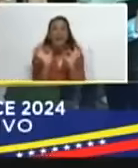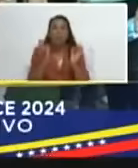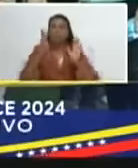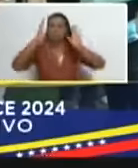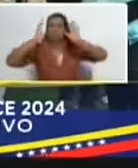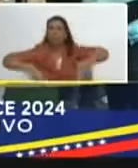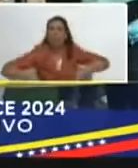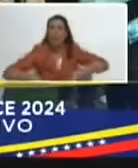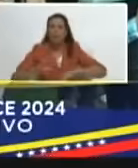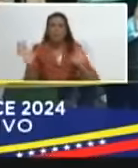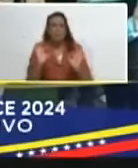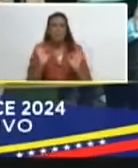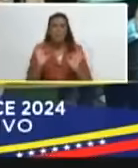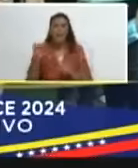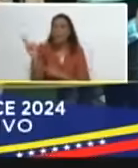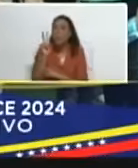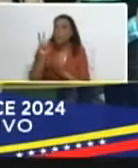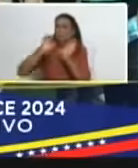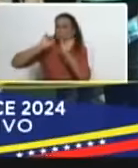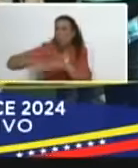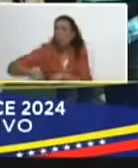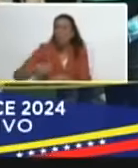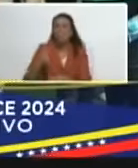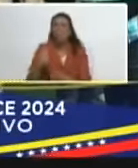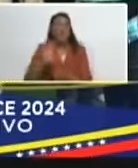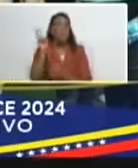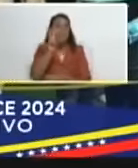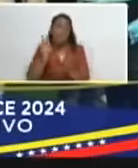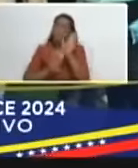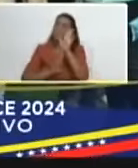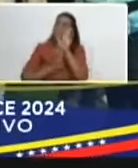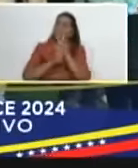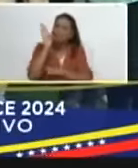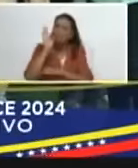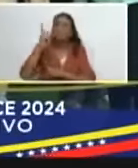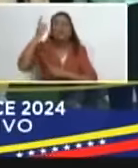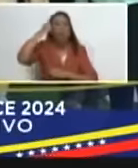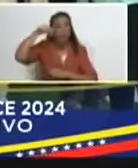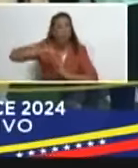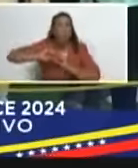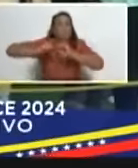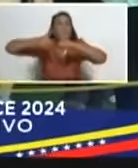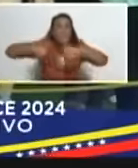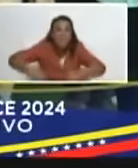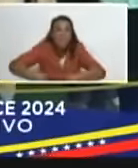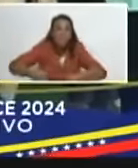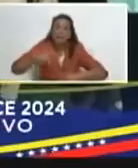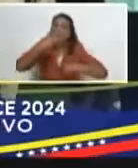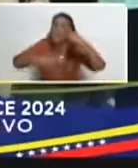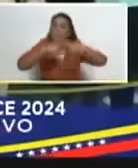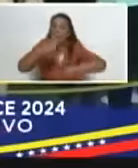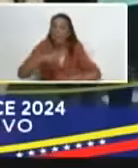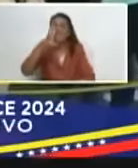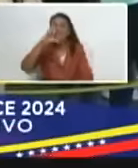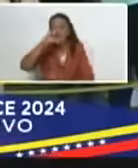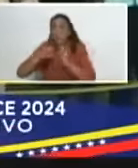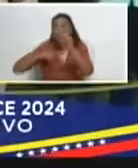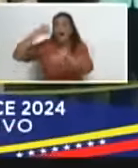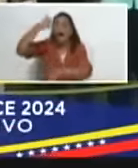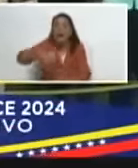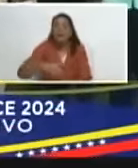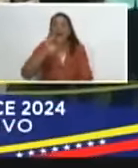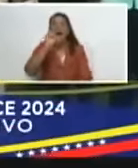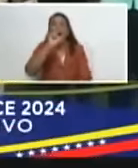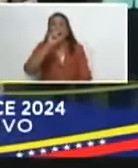podido, nadie podrá con Venezuela. Venezuela lo que va es para adelante. Así que hoy empezamos esta expo productiva en Araure